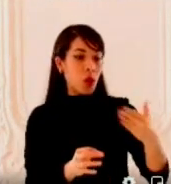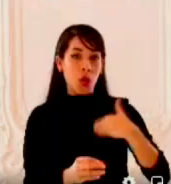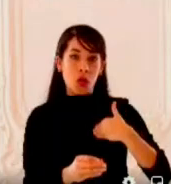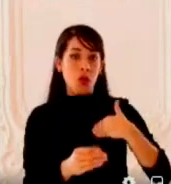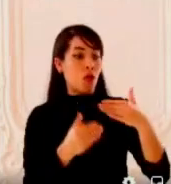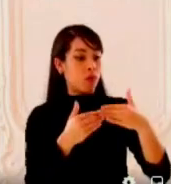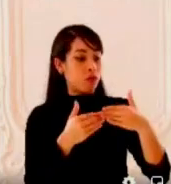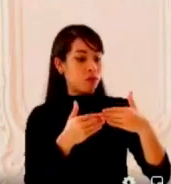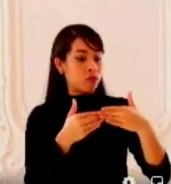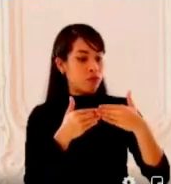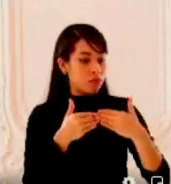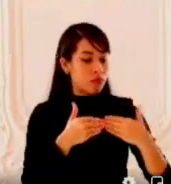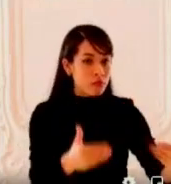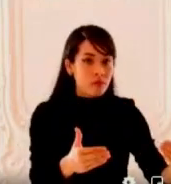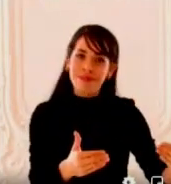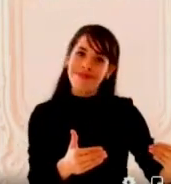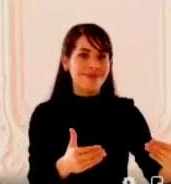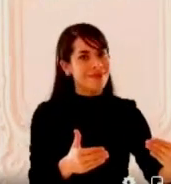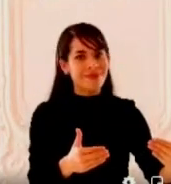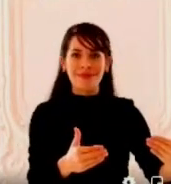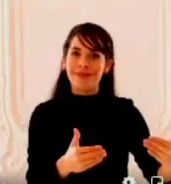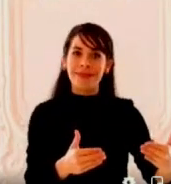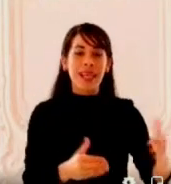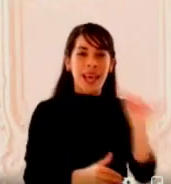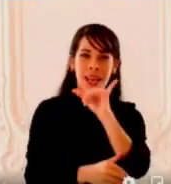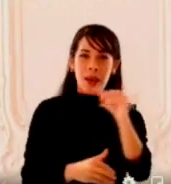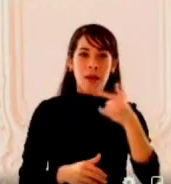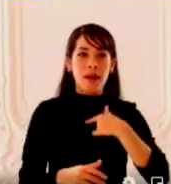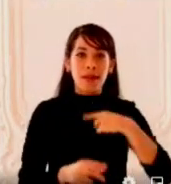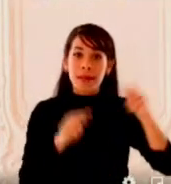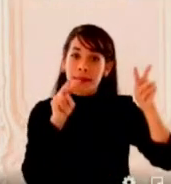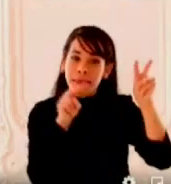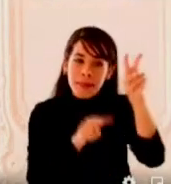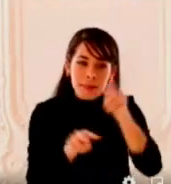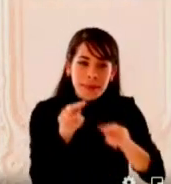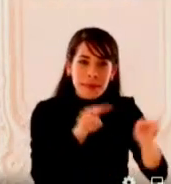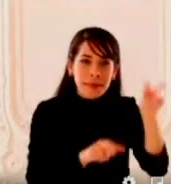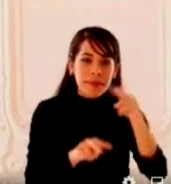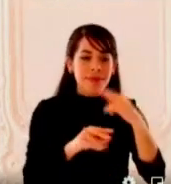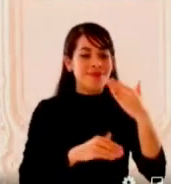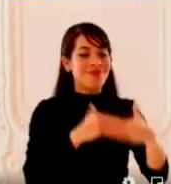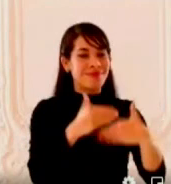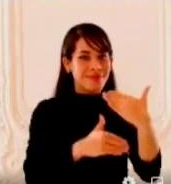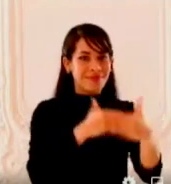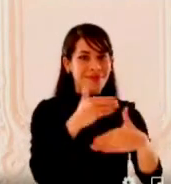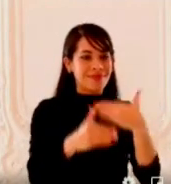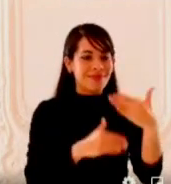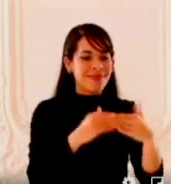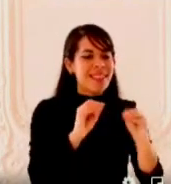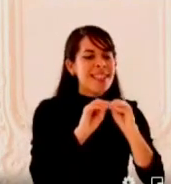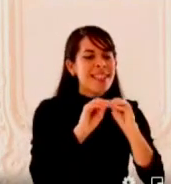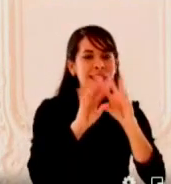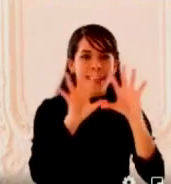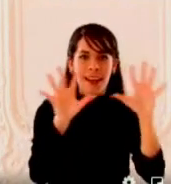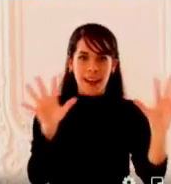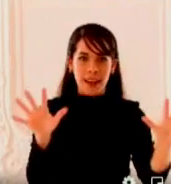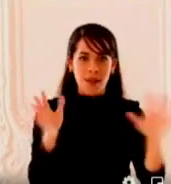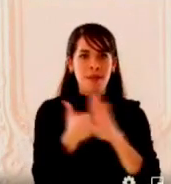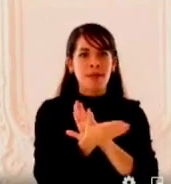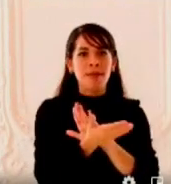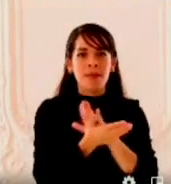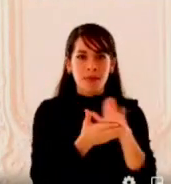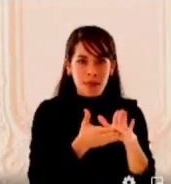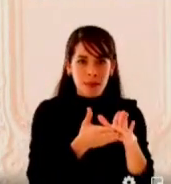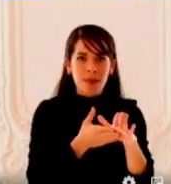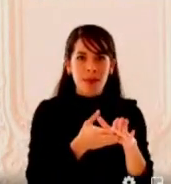sencillo como eso. Y otra cosa que voy a estar muy pendiente que se haga es que todo el proceso de las P3 sea transparente, que el pueblo